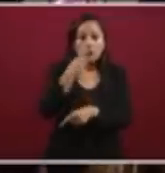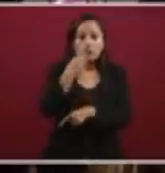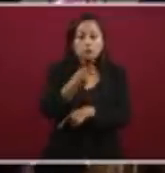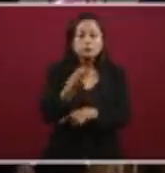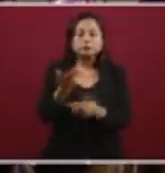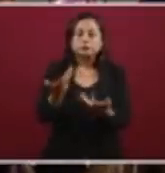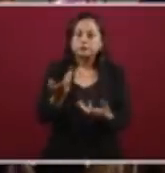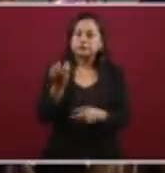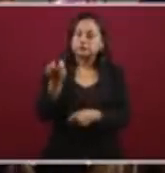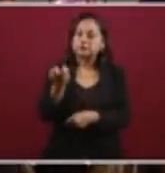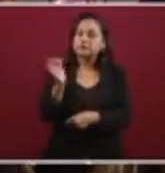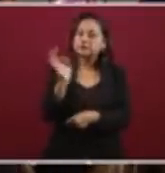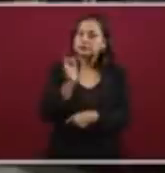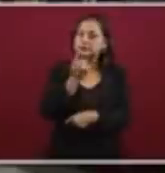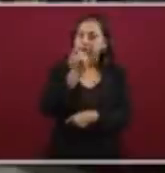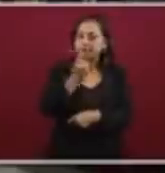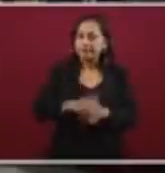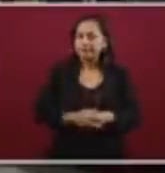la produce